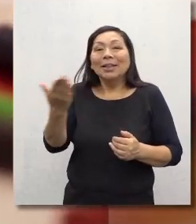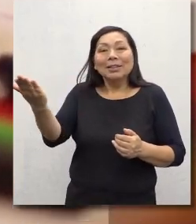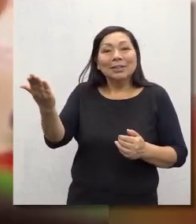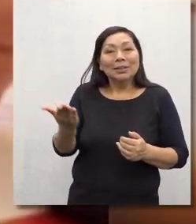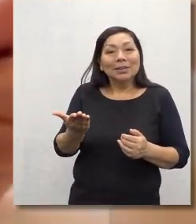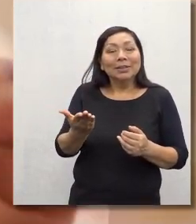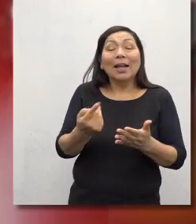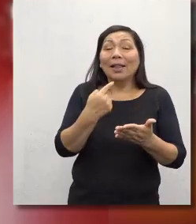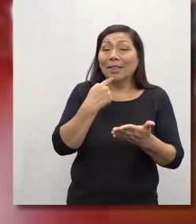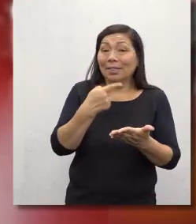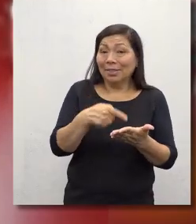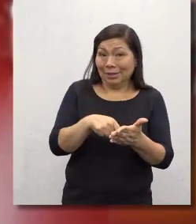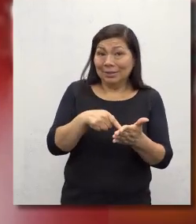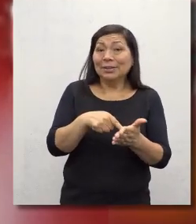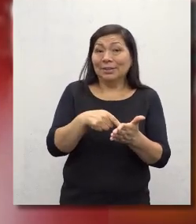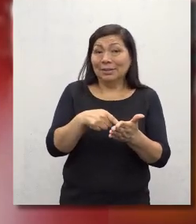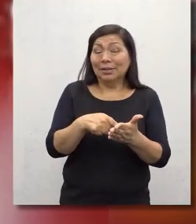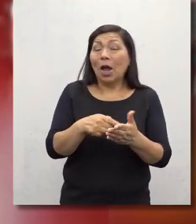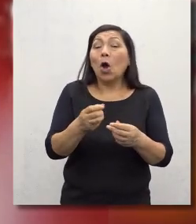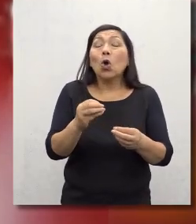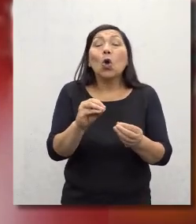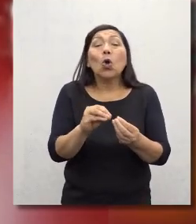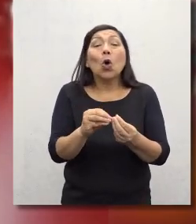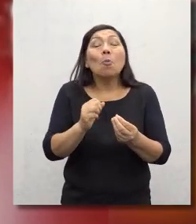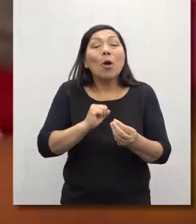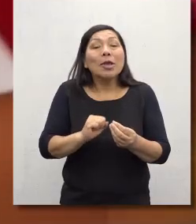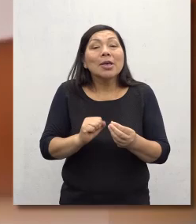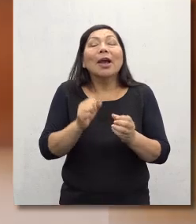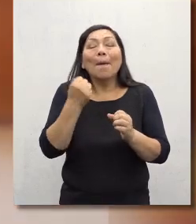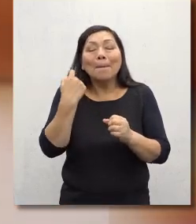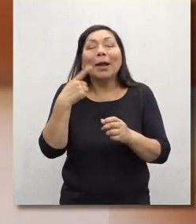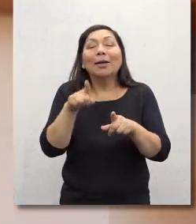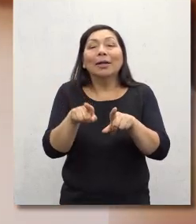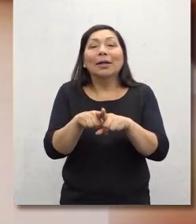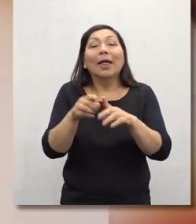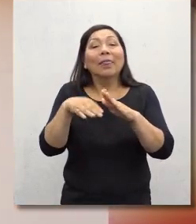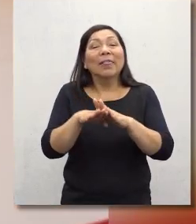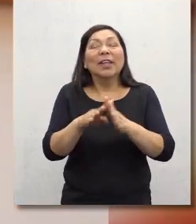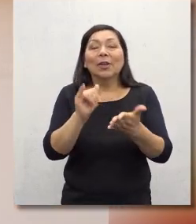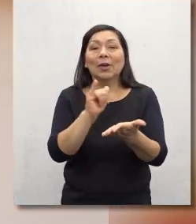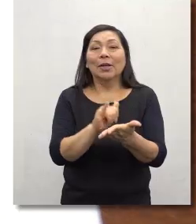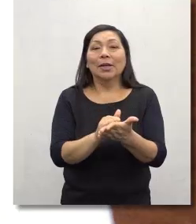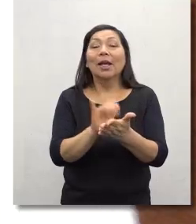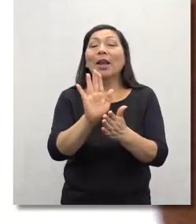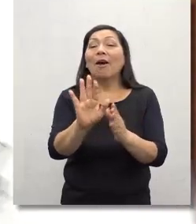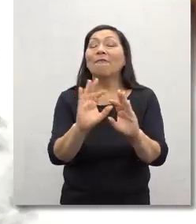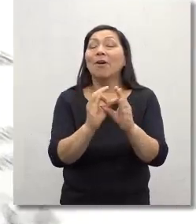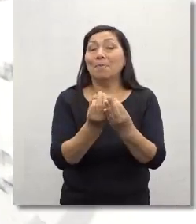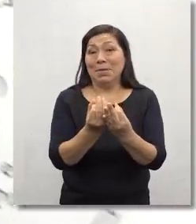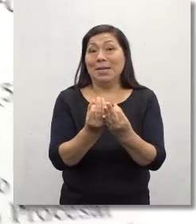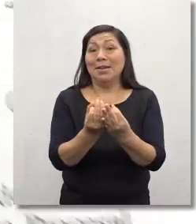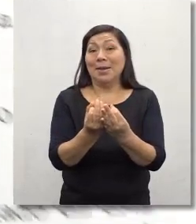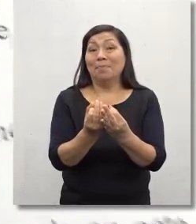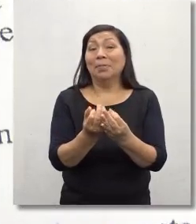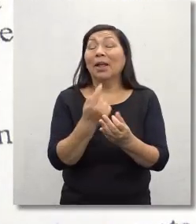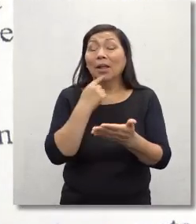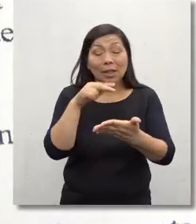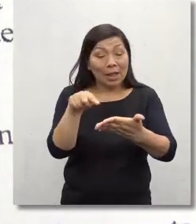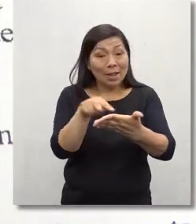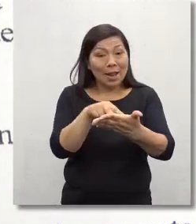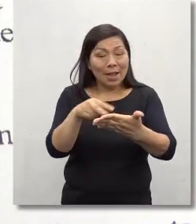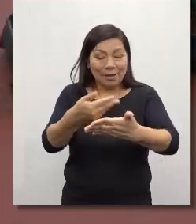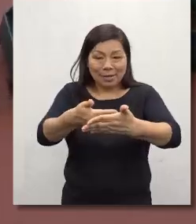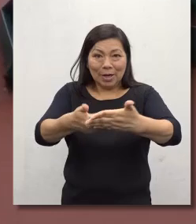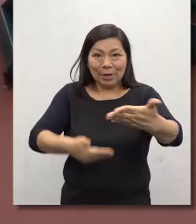y jurisprudencialmente se denomina hija afín dentro del contexto de la familia ensamblada. Se lee en la